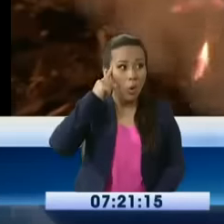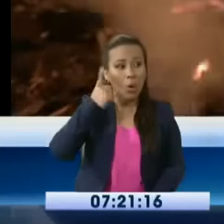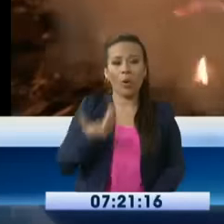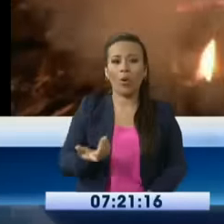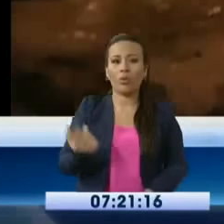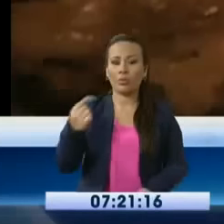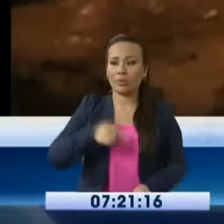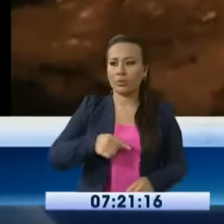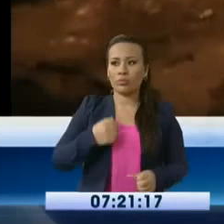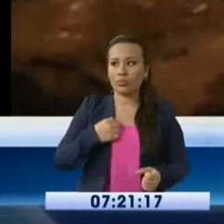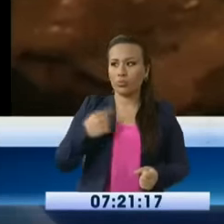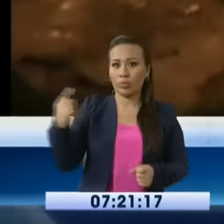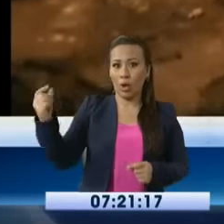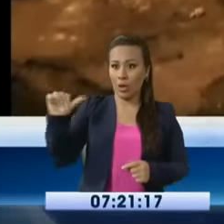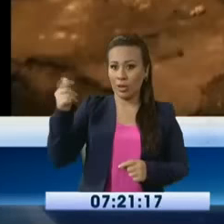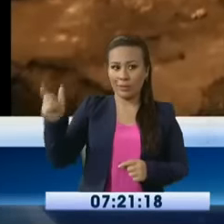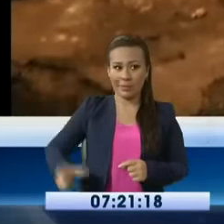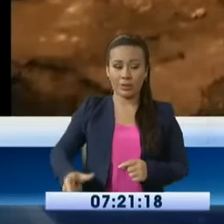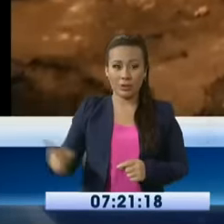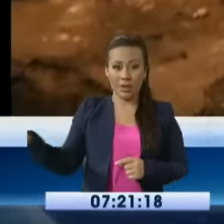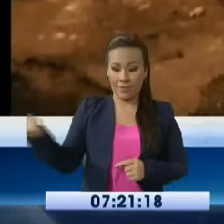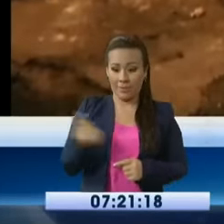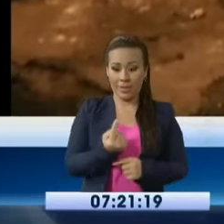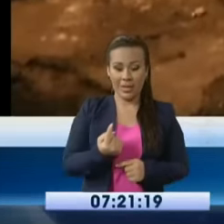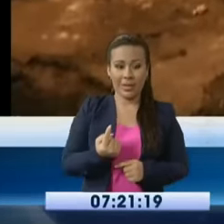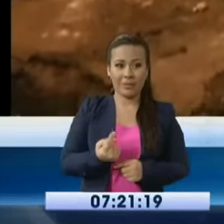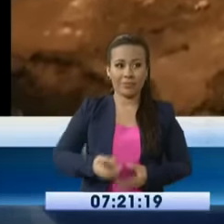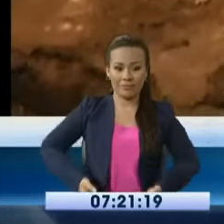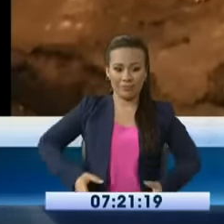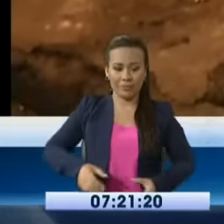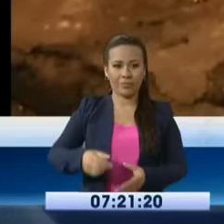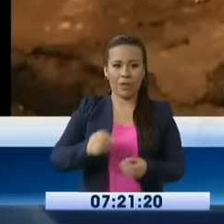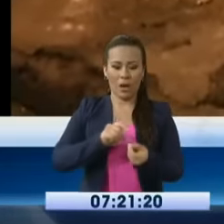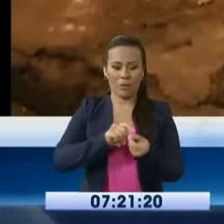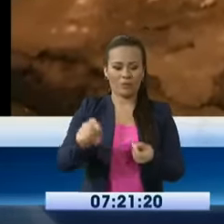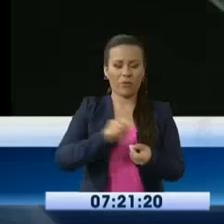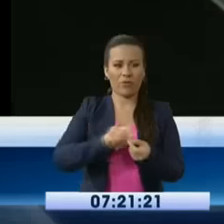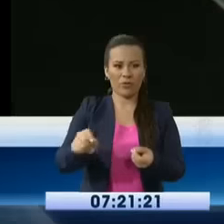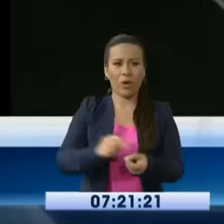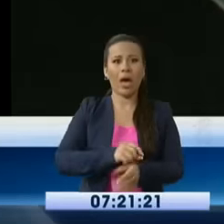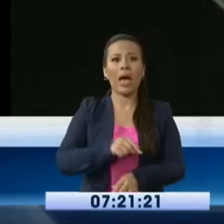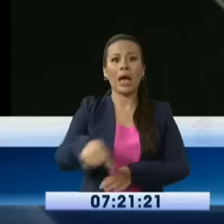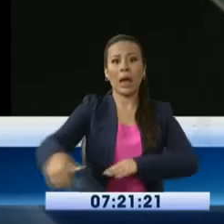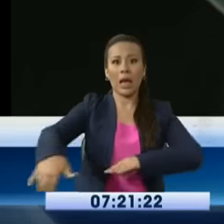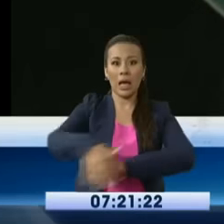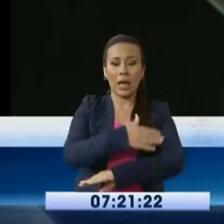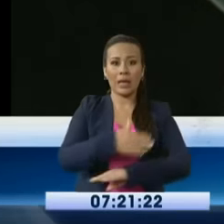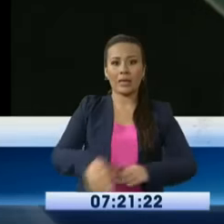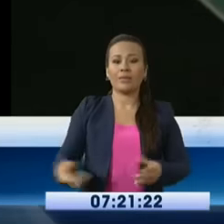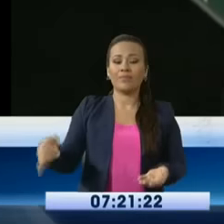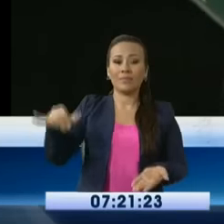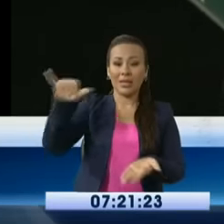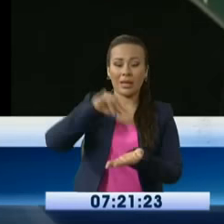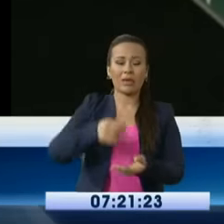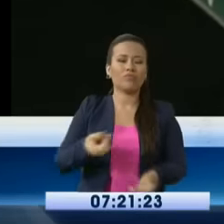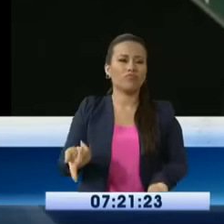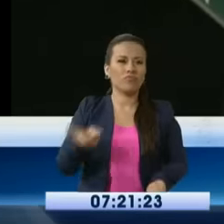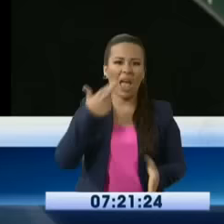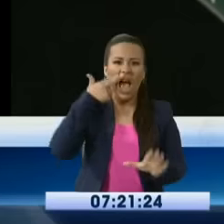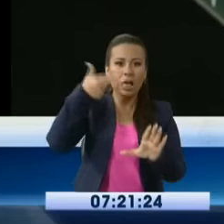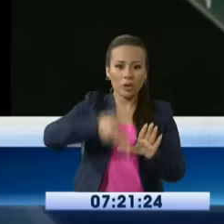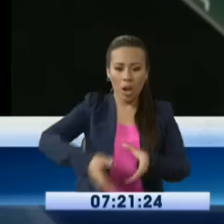él coge y le tira este, ¿cómo que se llama? Tira así como fósforos, así en la calle. Combustible.